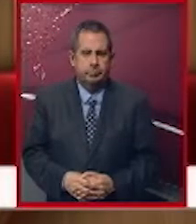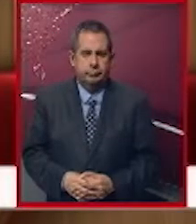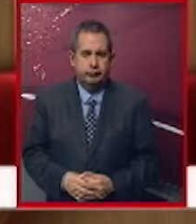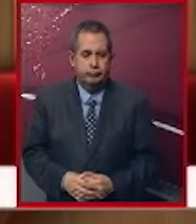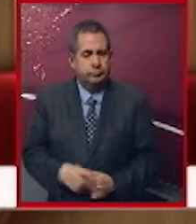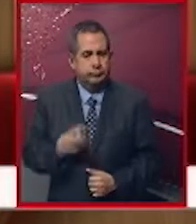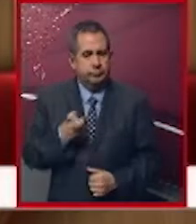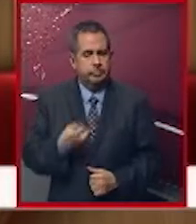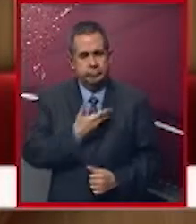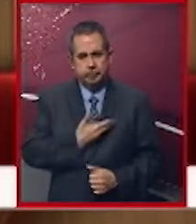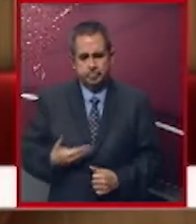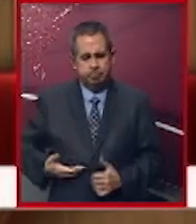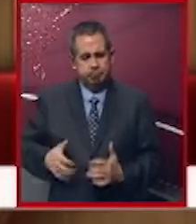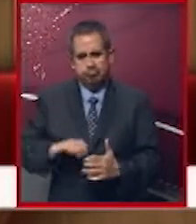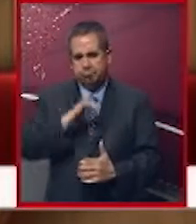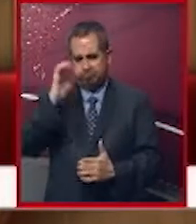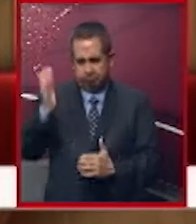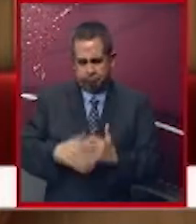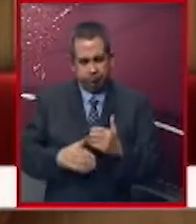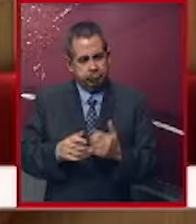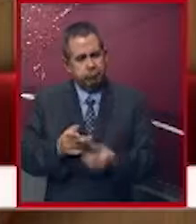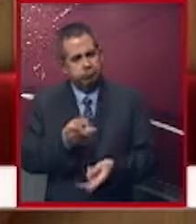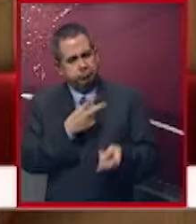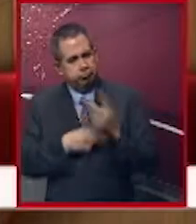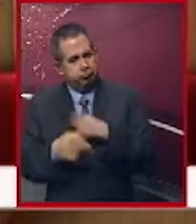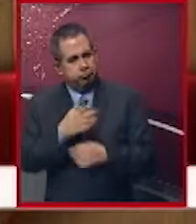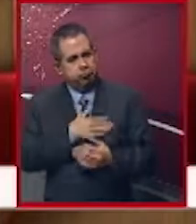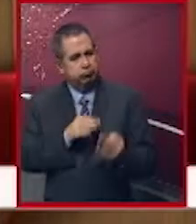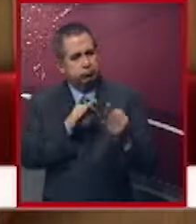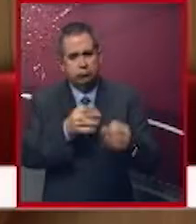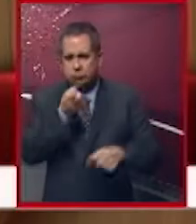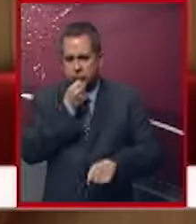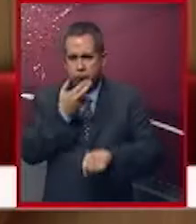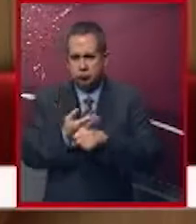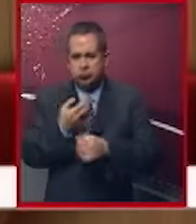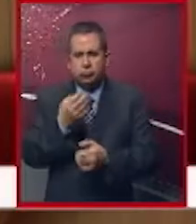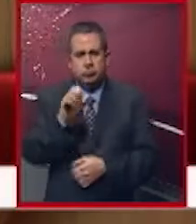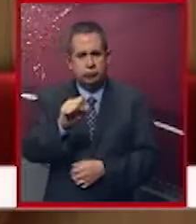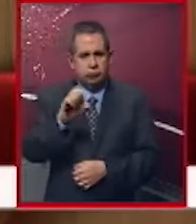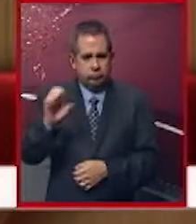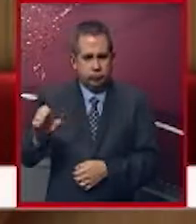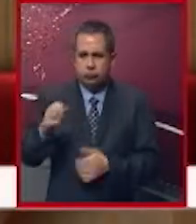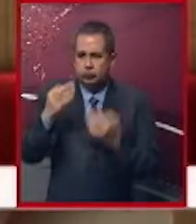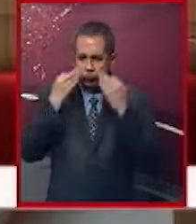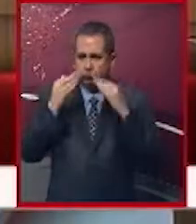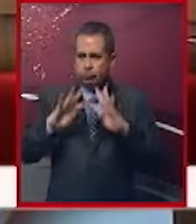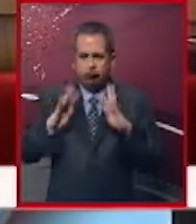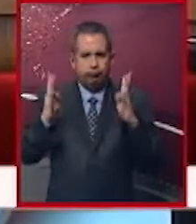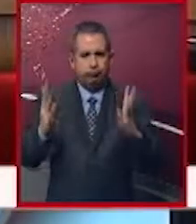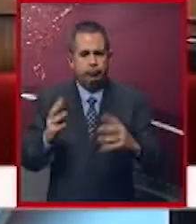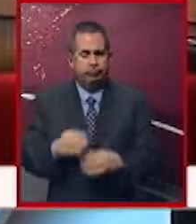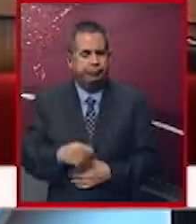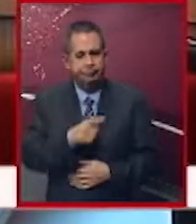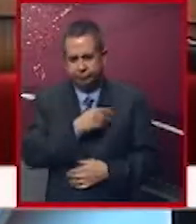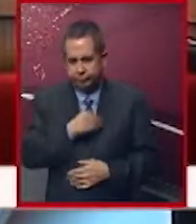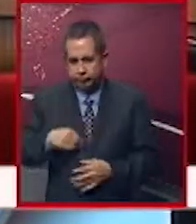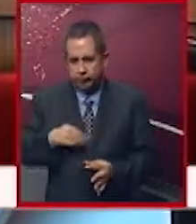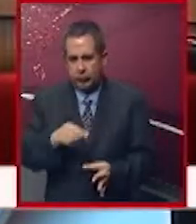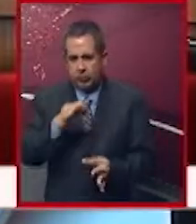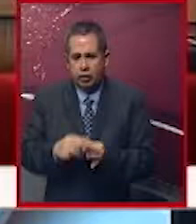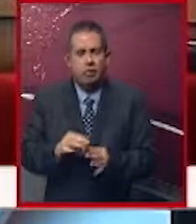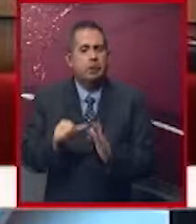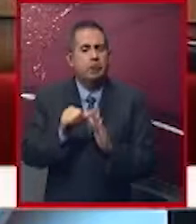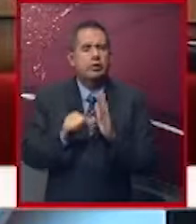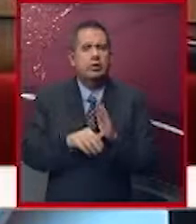Esta presidencia da por concluida la comparecencia del secretario de Economía ante esta soberanía, en cumplimiento de los